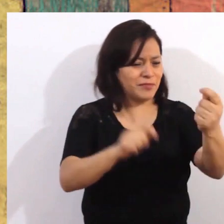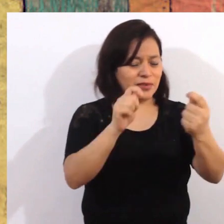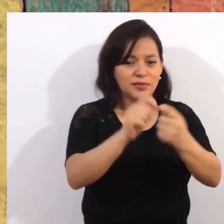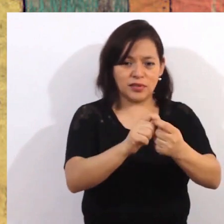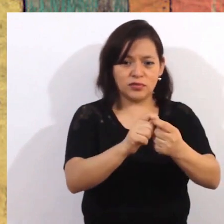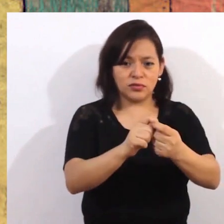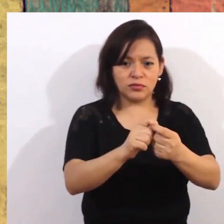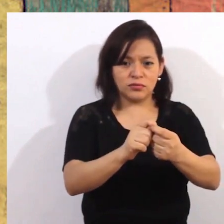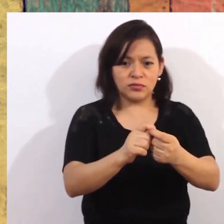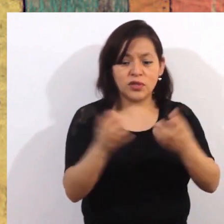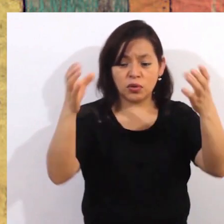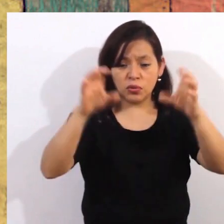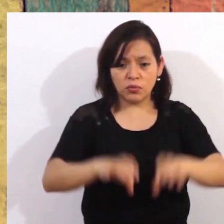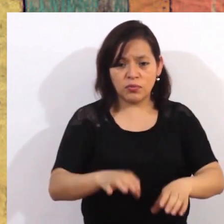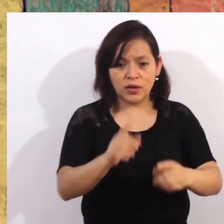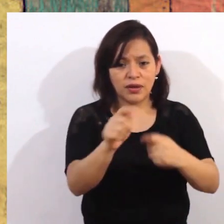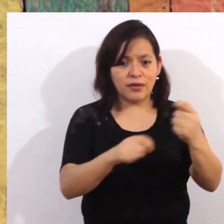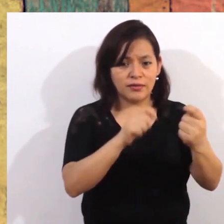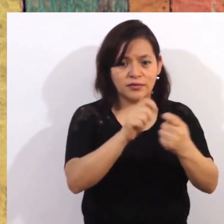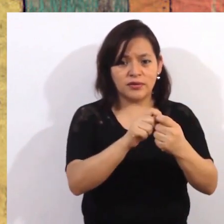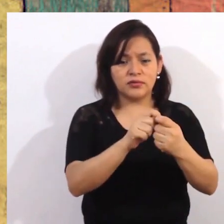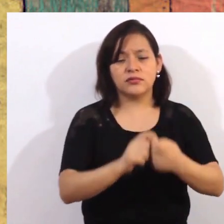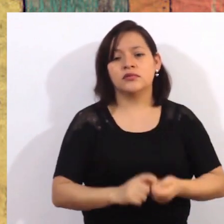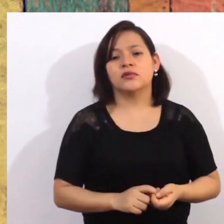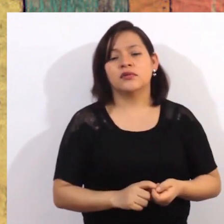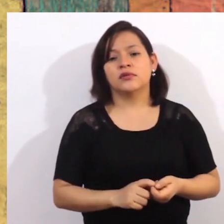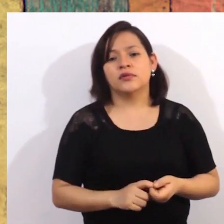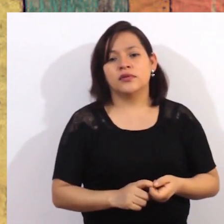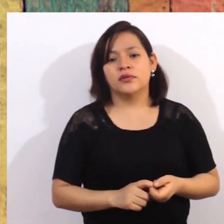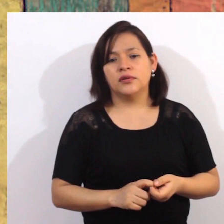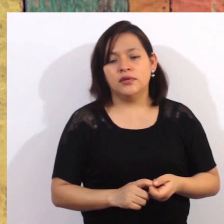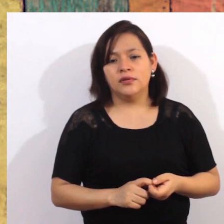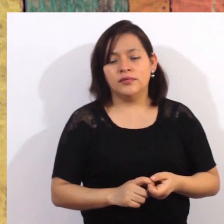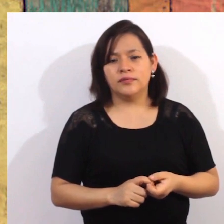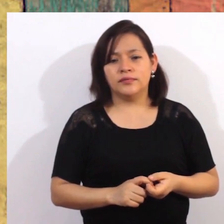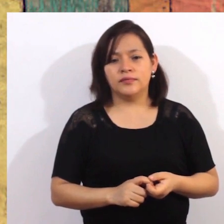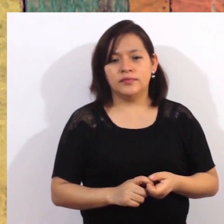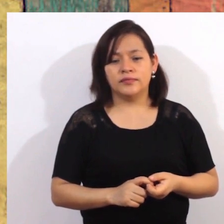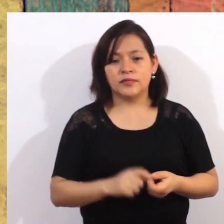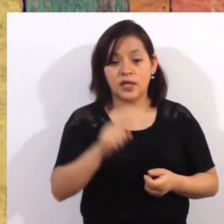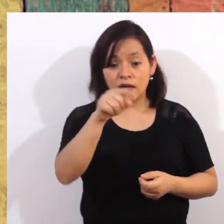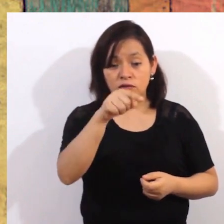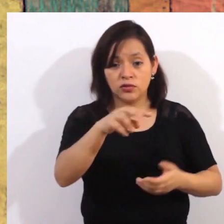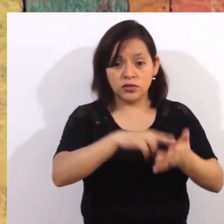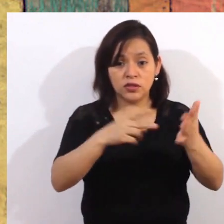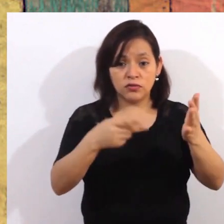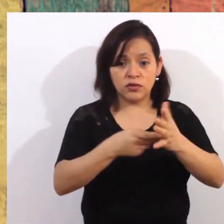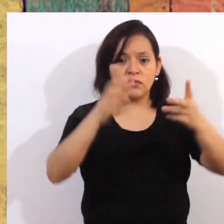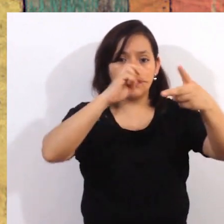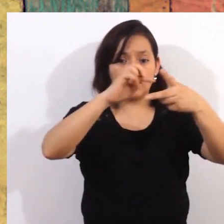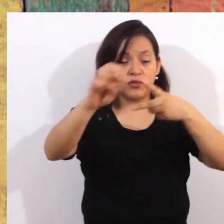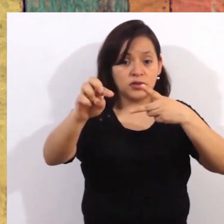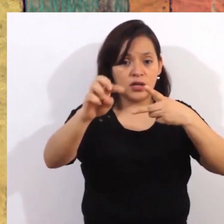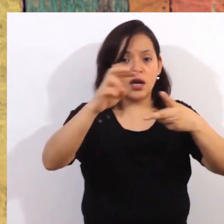exactamente. ¿Por qué sucede esto? Mi estimado hermano y amigo, eso es la profecía,